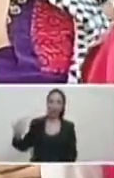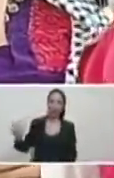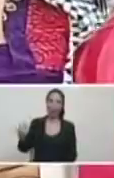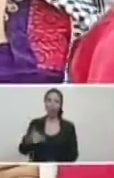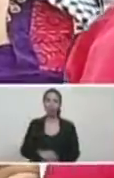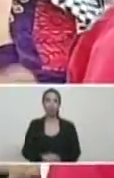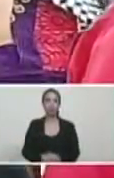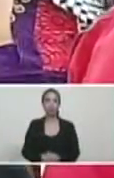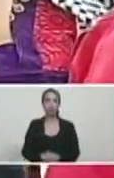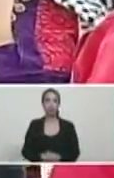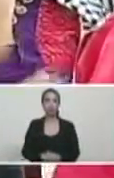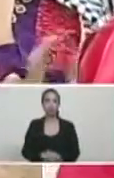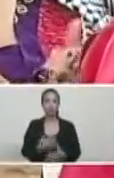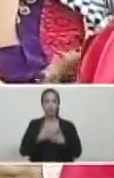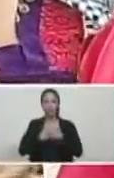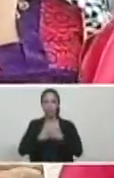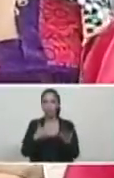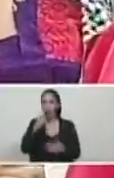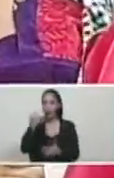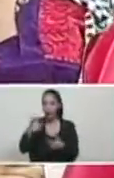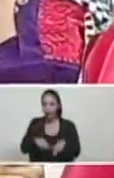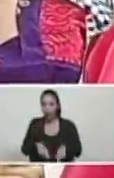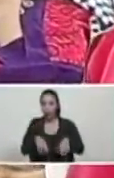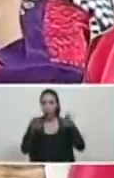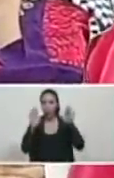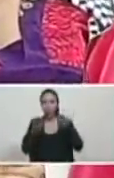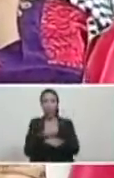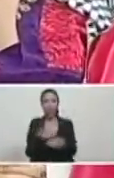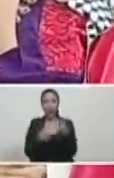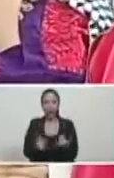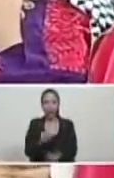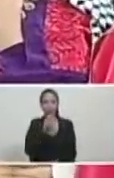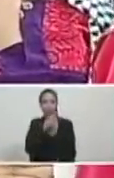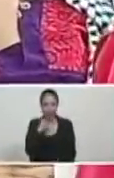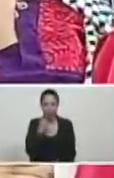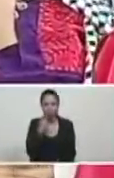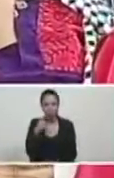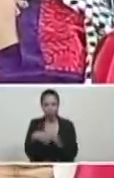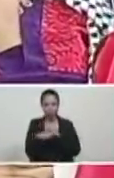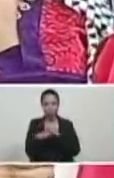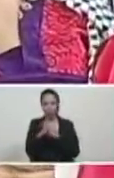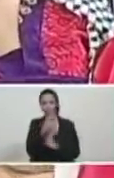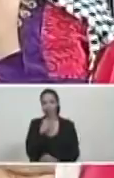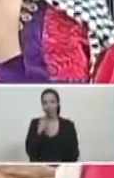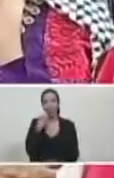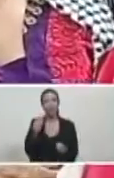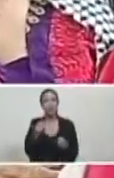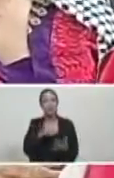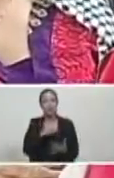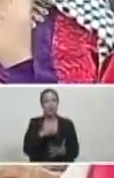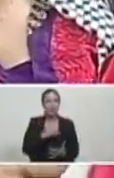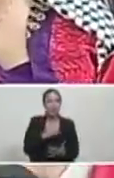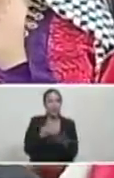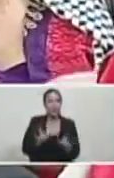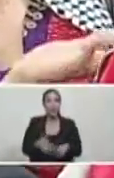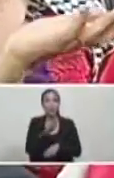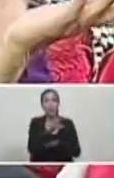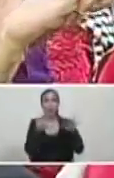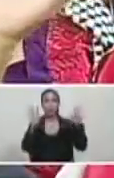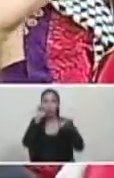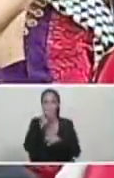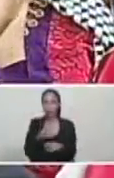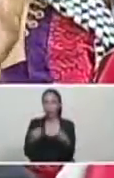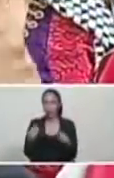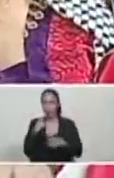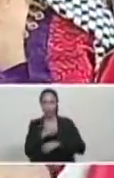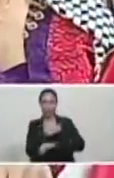Paul, pues está muchachito, se le ve la cara de chamo todavía, Paul. Paul, ¿cómo te sientes en estos 59 años? En esta